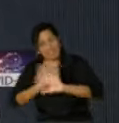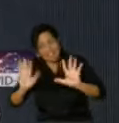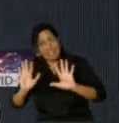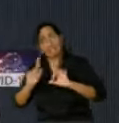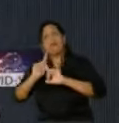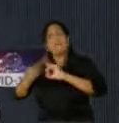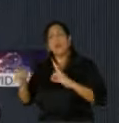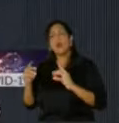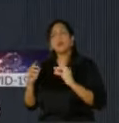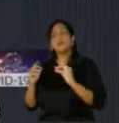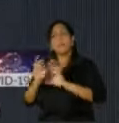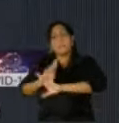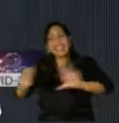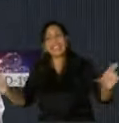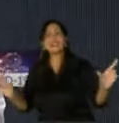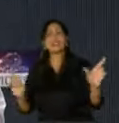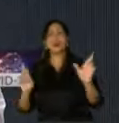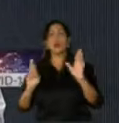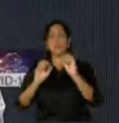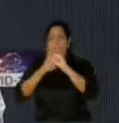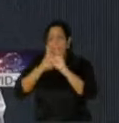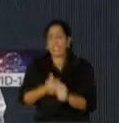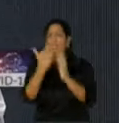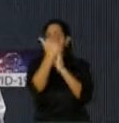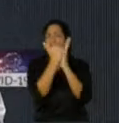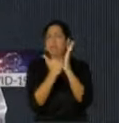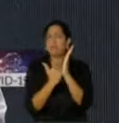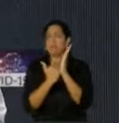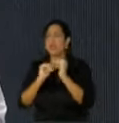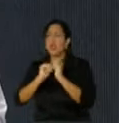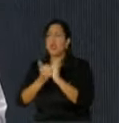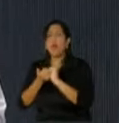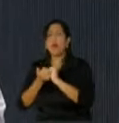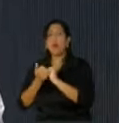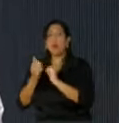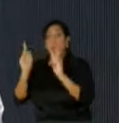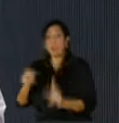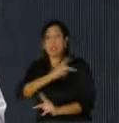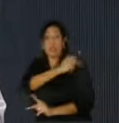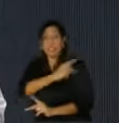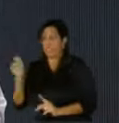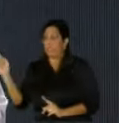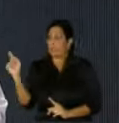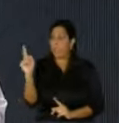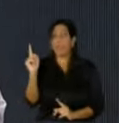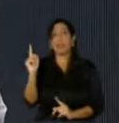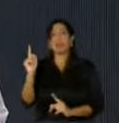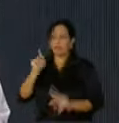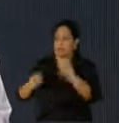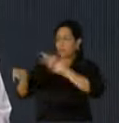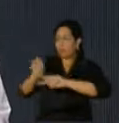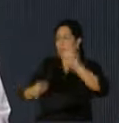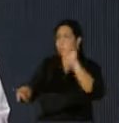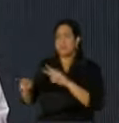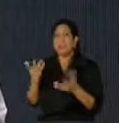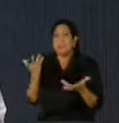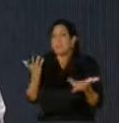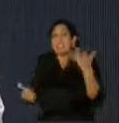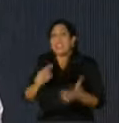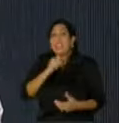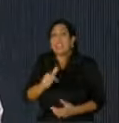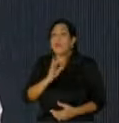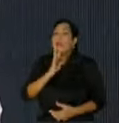manejados en términos de protocolos, en términos de cómo evaluar un paciente, cómo es ni siquiera hablar con un paciente, no